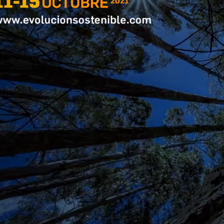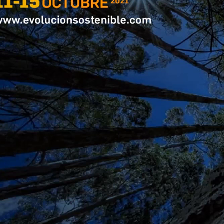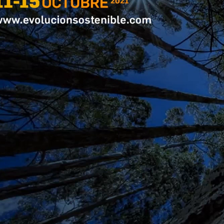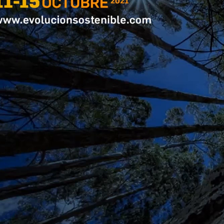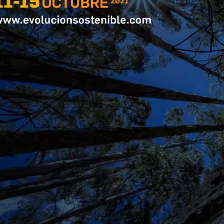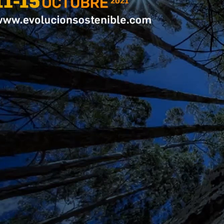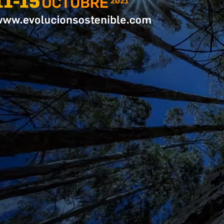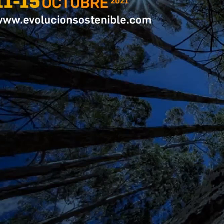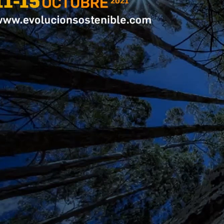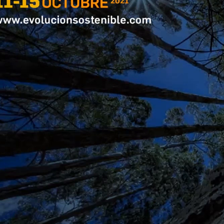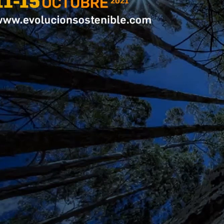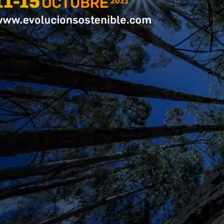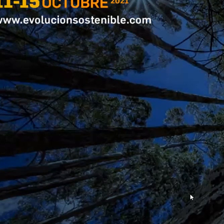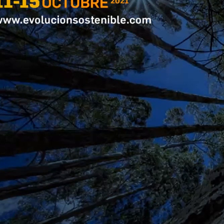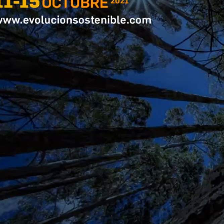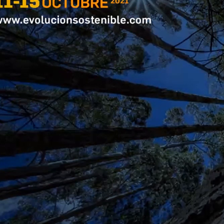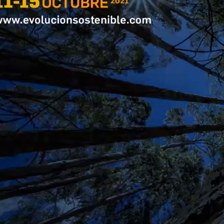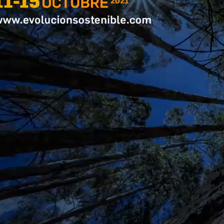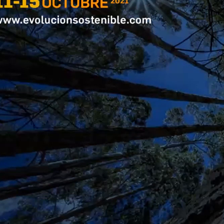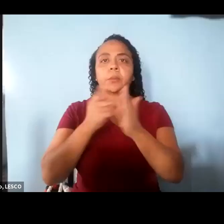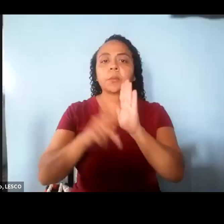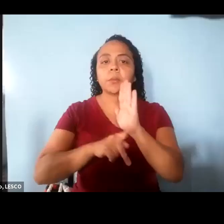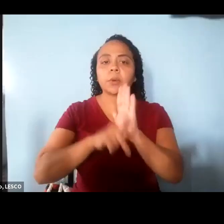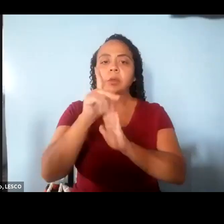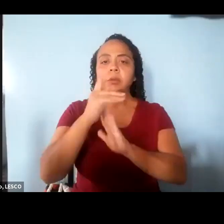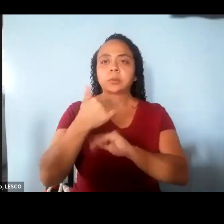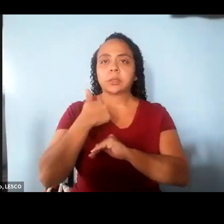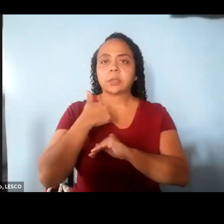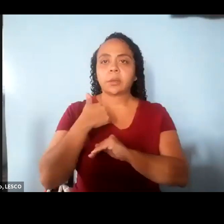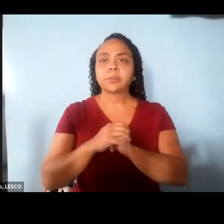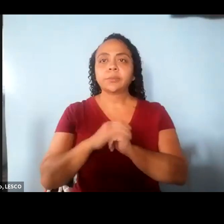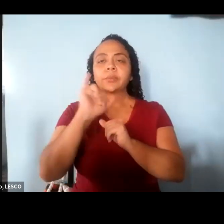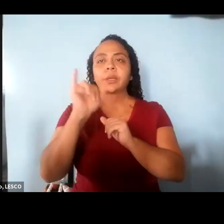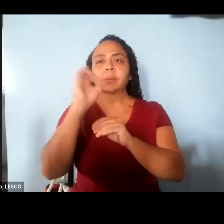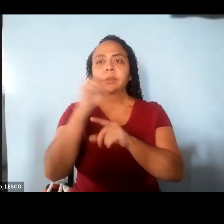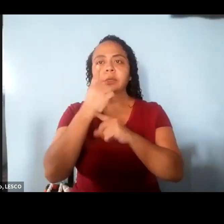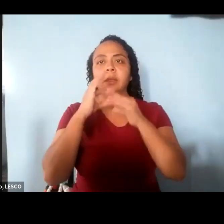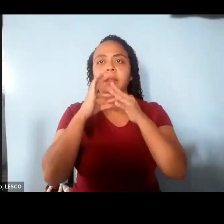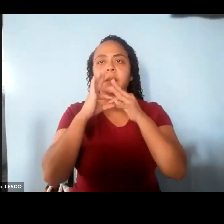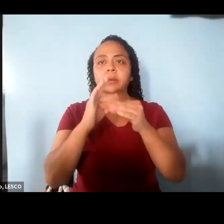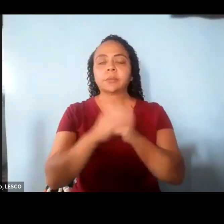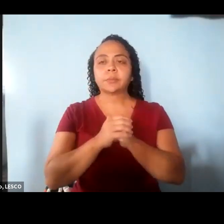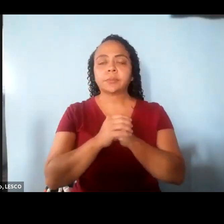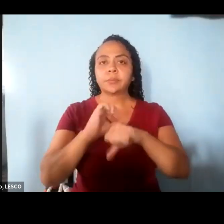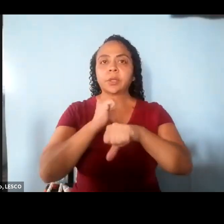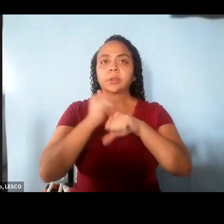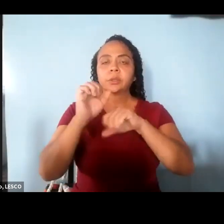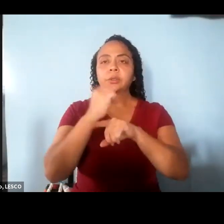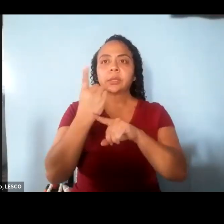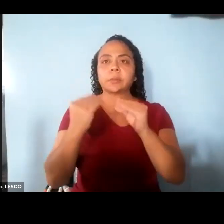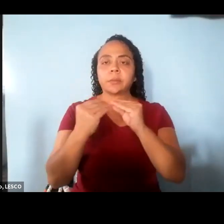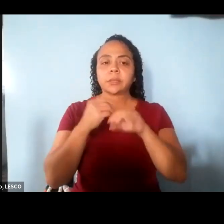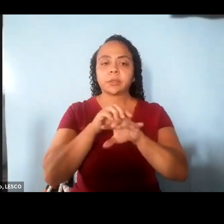privado y reconocer los progresos que tenemos como sociedad en torno a la construcción de sociedades más inclusivas